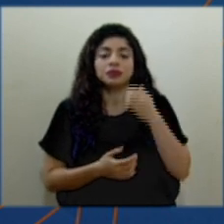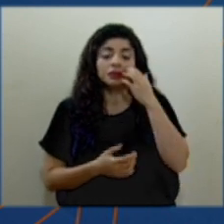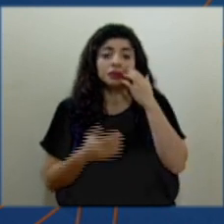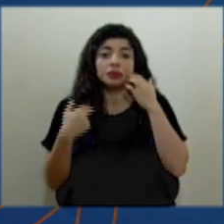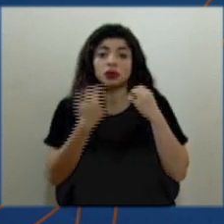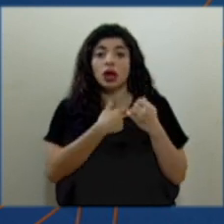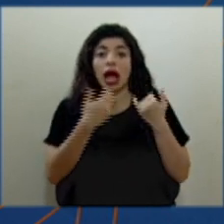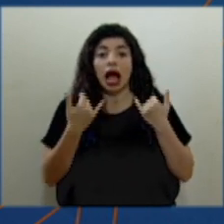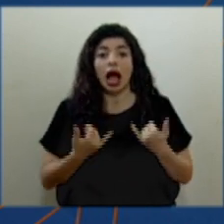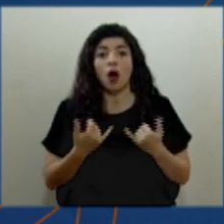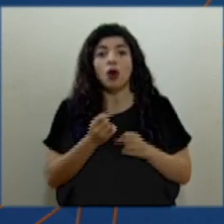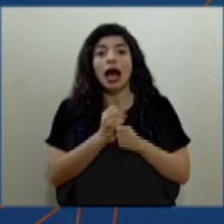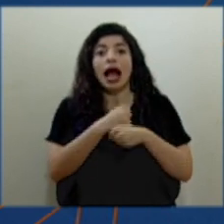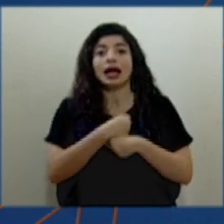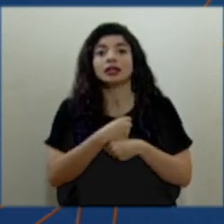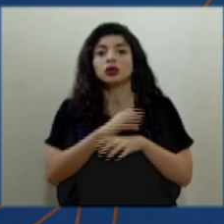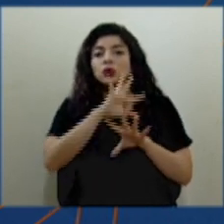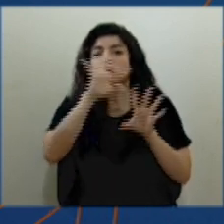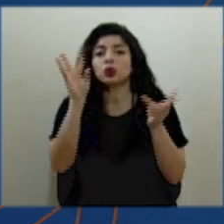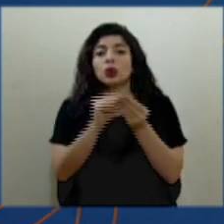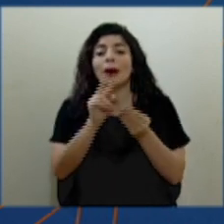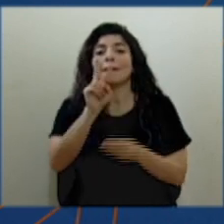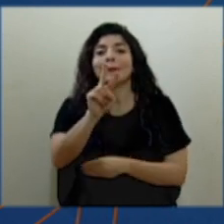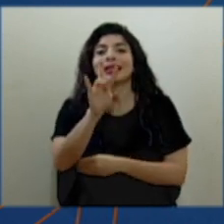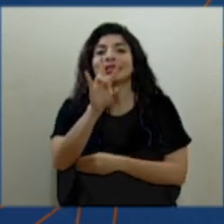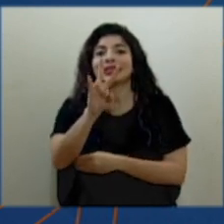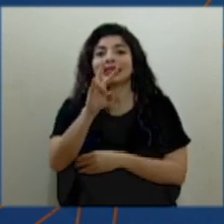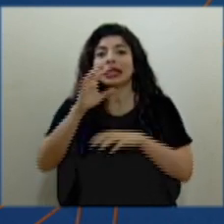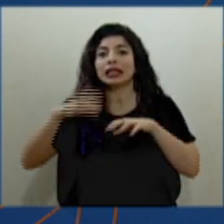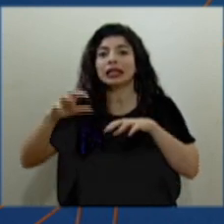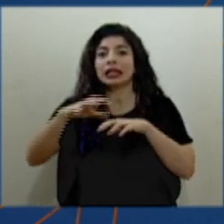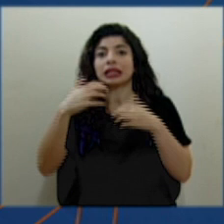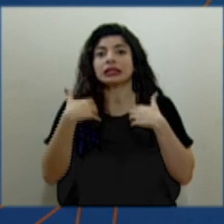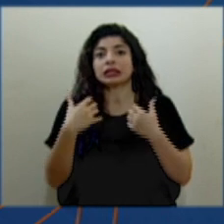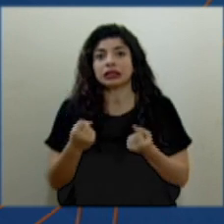Estamos realizando en un total de 27 establecimientos